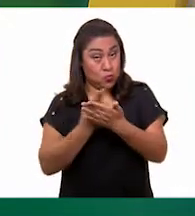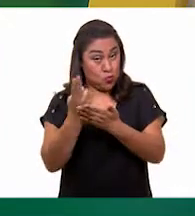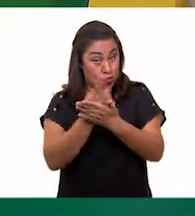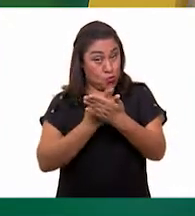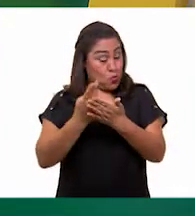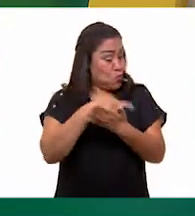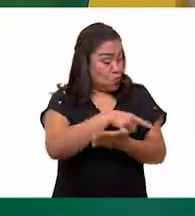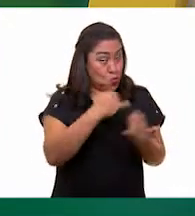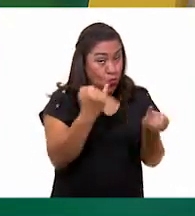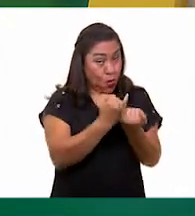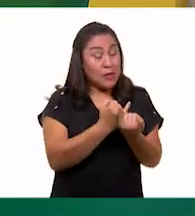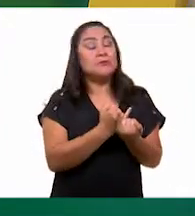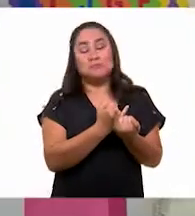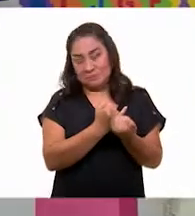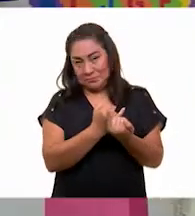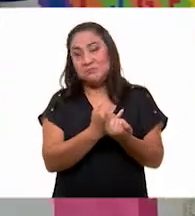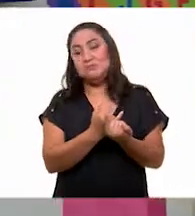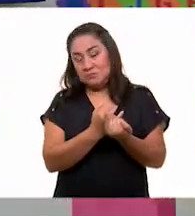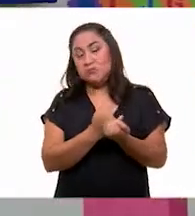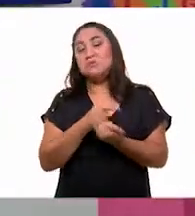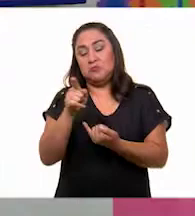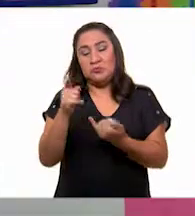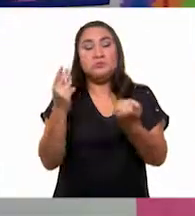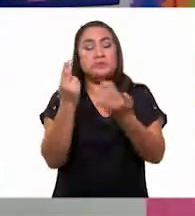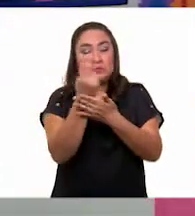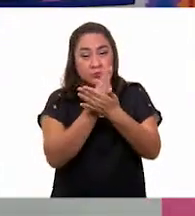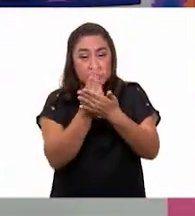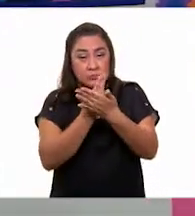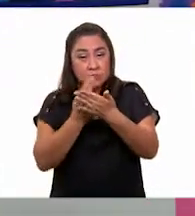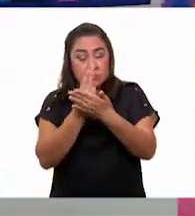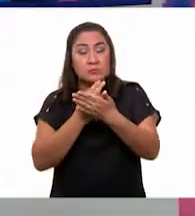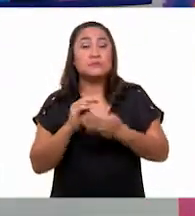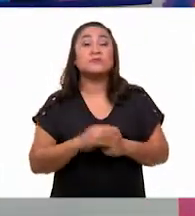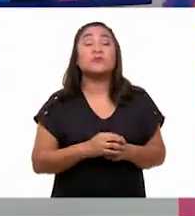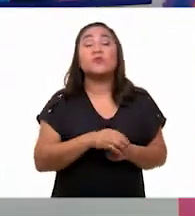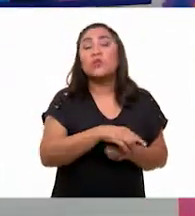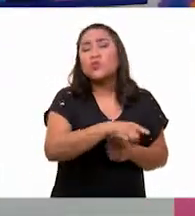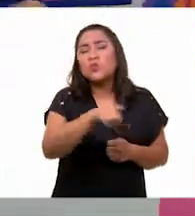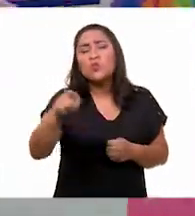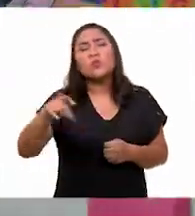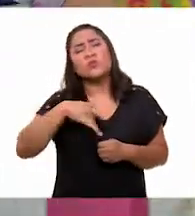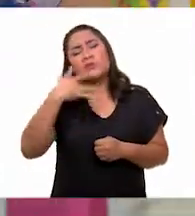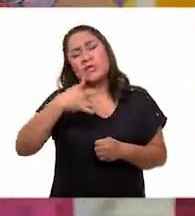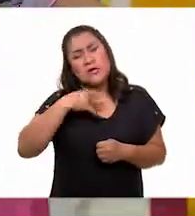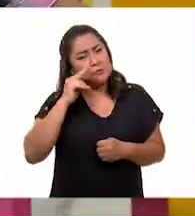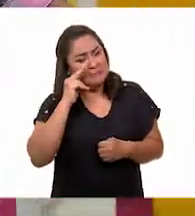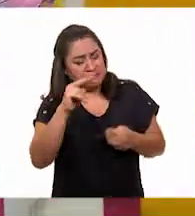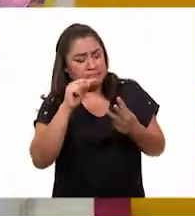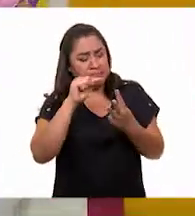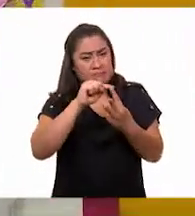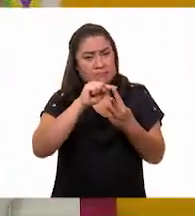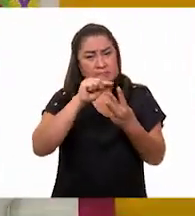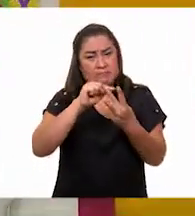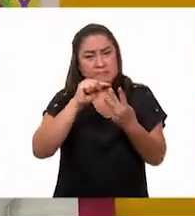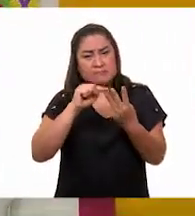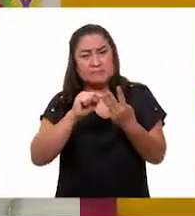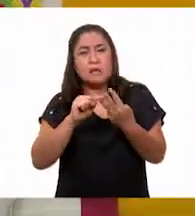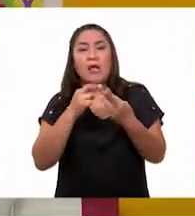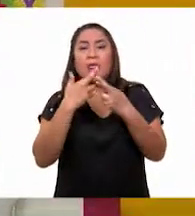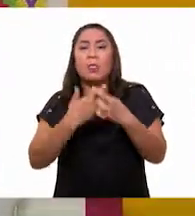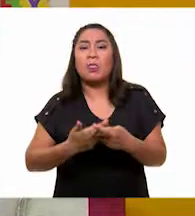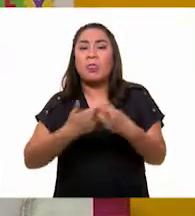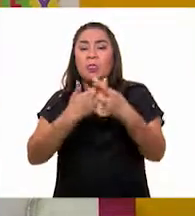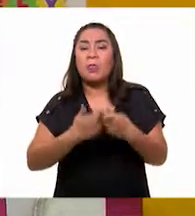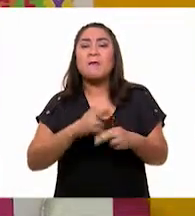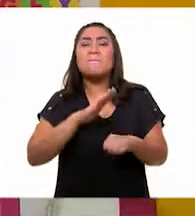recipientes. Sí, primero vas a dibujar los recipientes. Ahora, ustedes en casa, ¿cuál creen de estos tres recipientes que sea al que le cabe